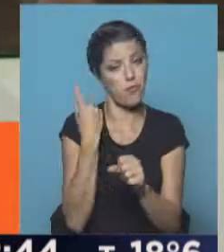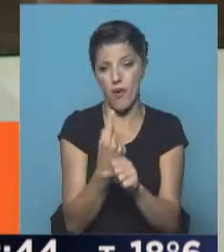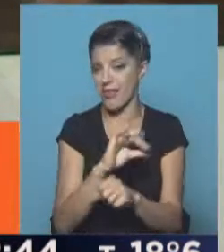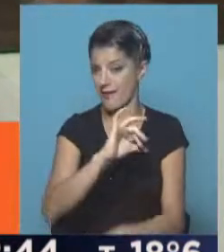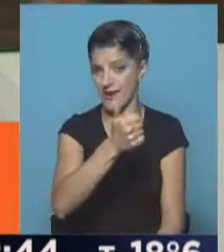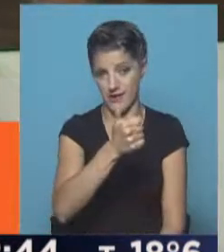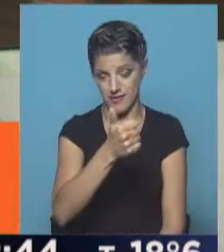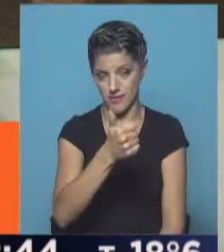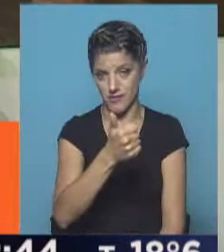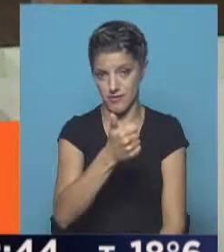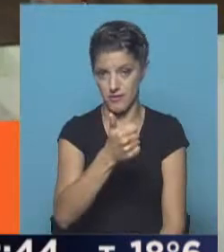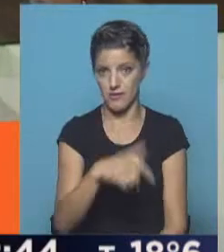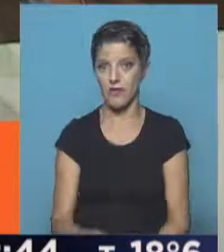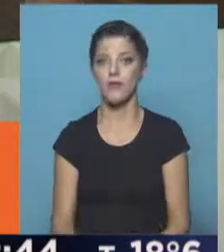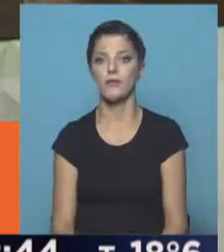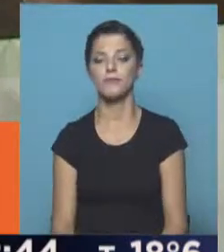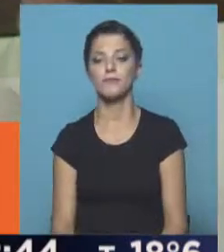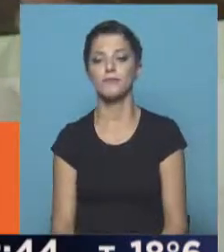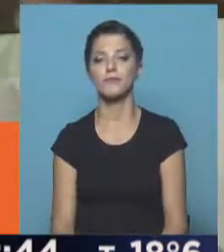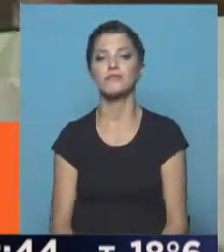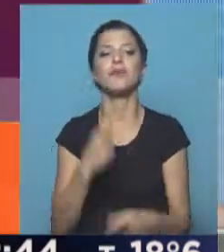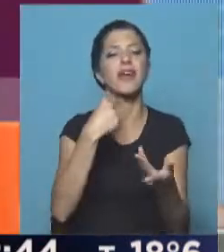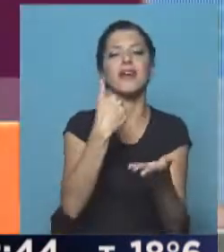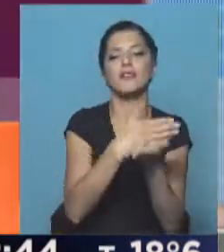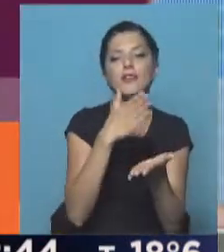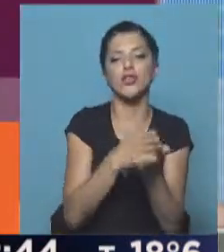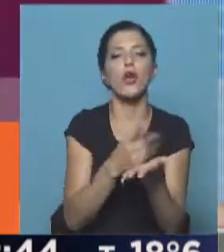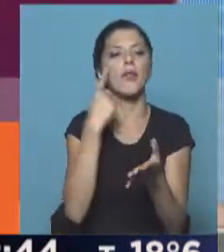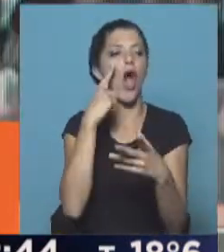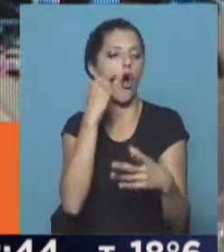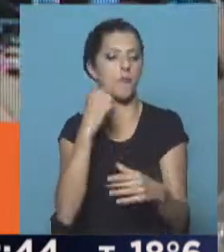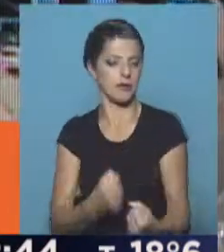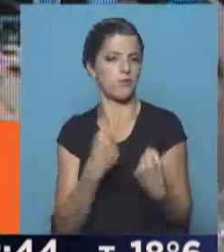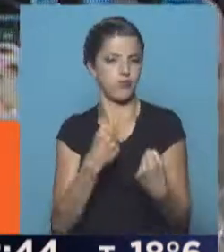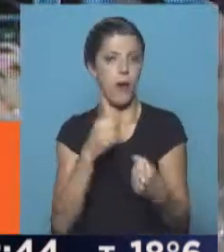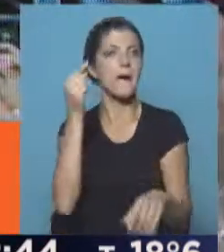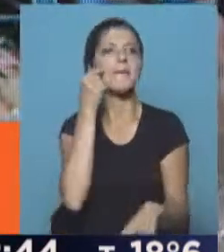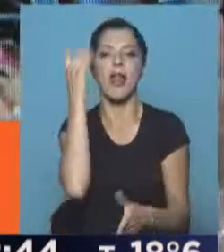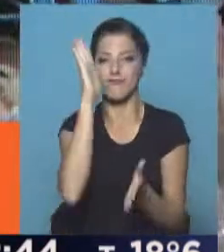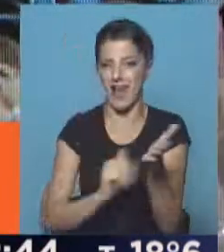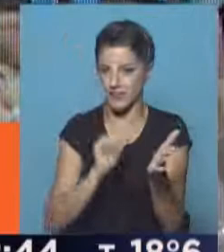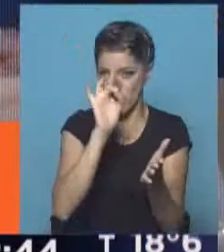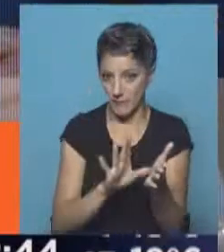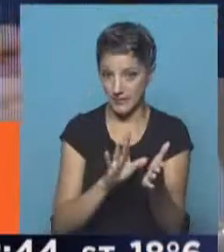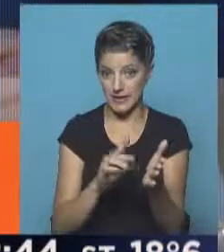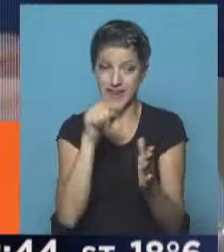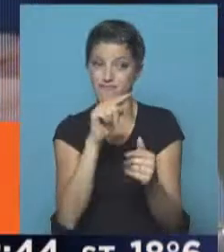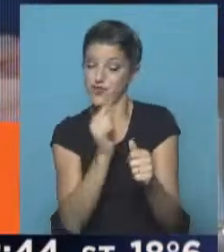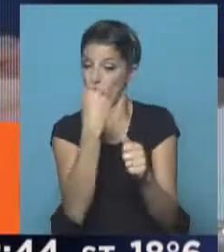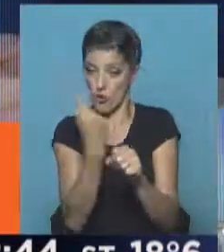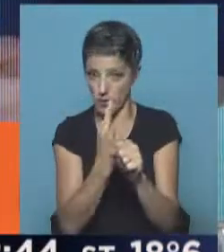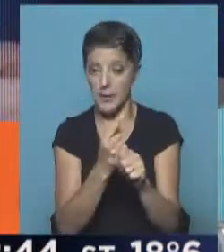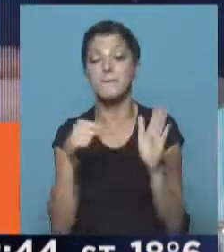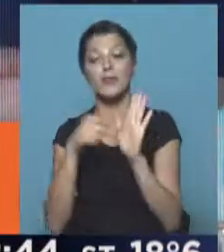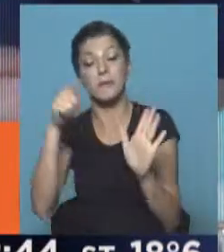sector poco ilustrado, blanco, de hombres. Por un lado no le alcanza, pero si a esto se le suma que esos hombres además tienen